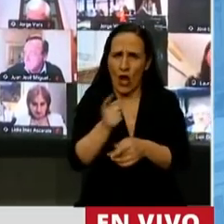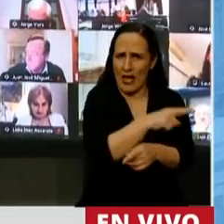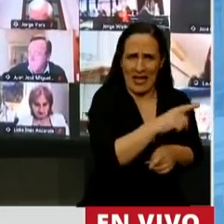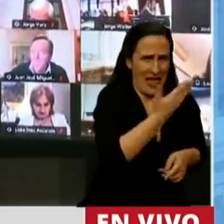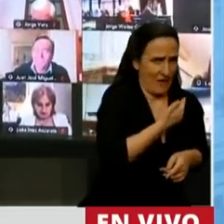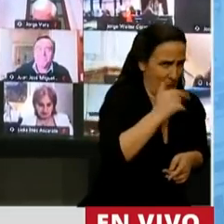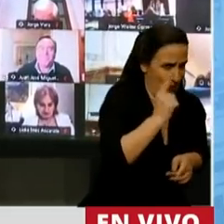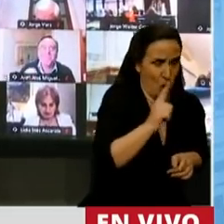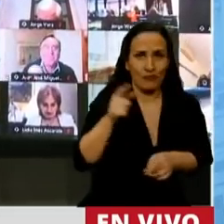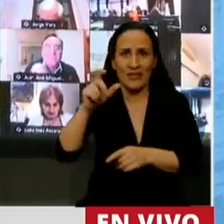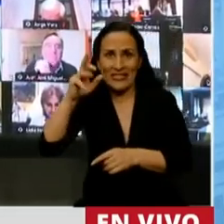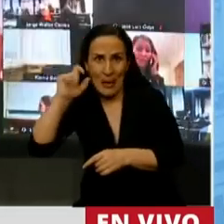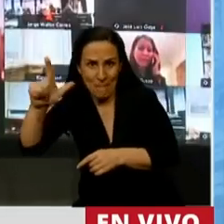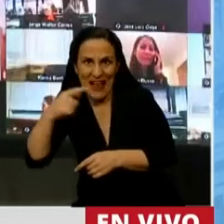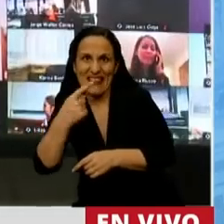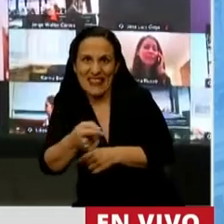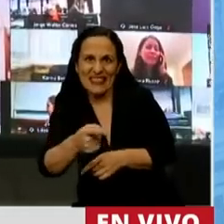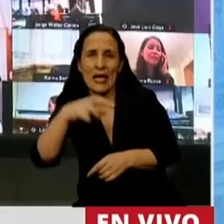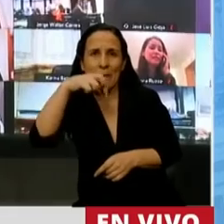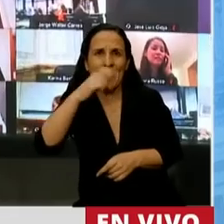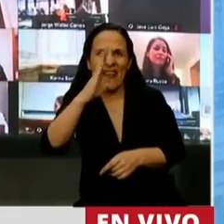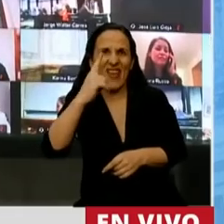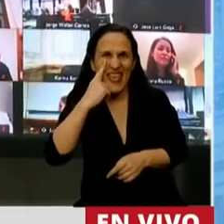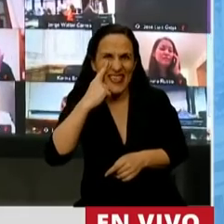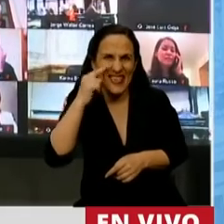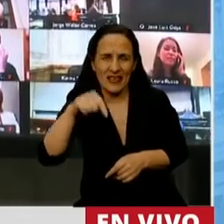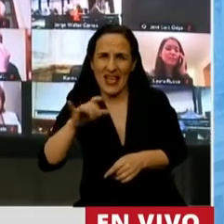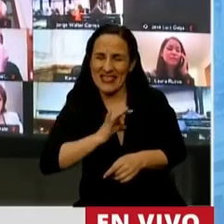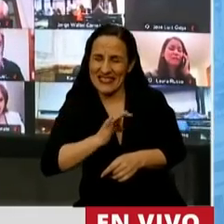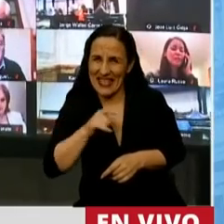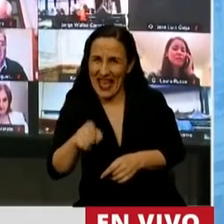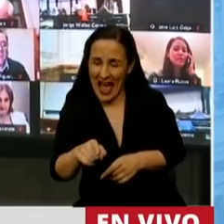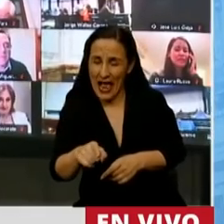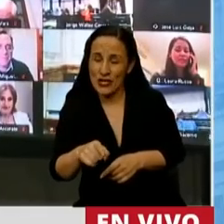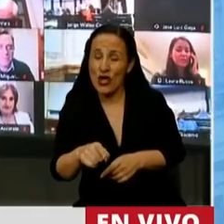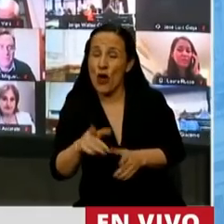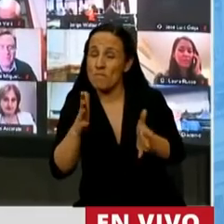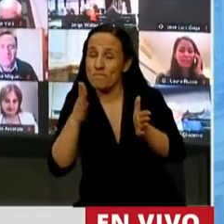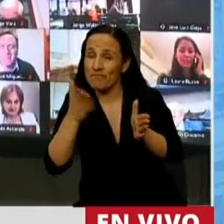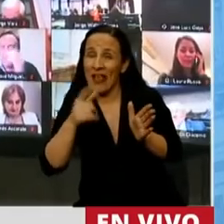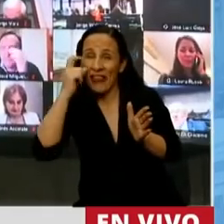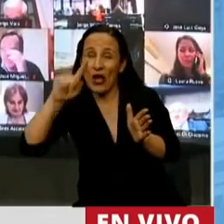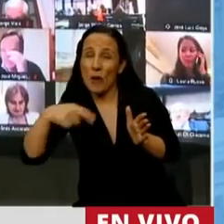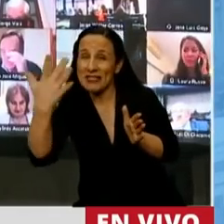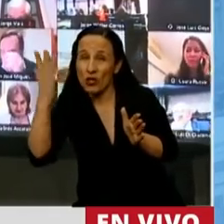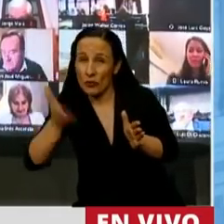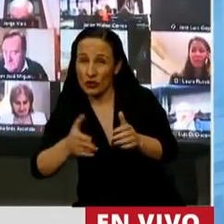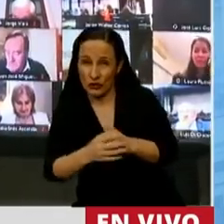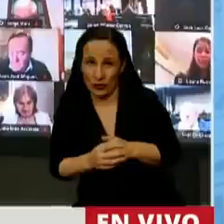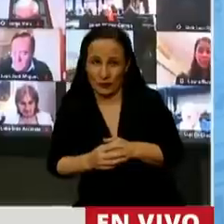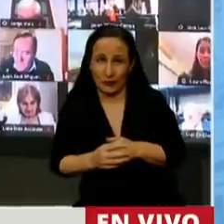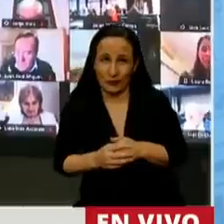la caída del pp y este año ya la pasamos pero según la cepal 10,5 por ciento